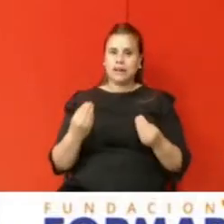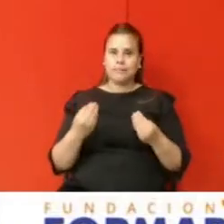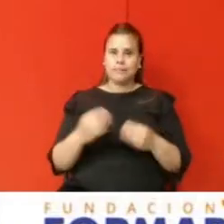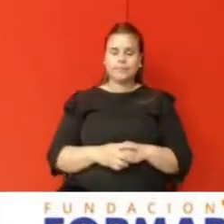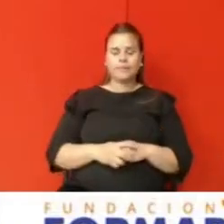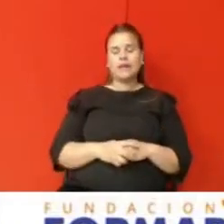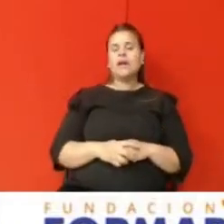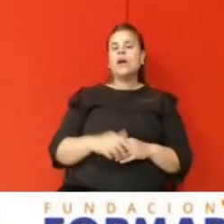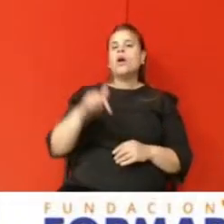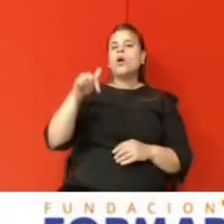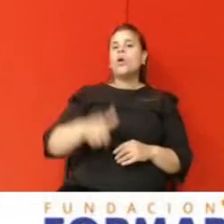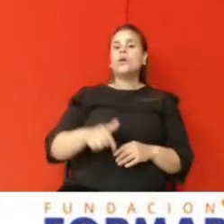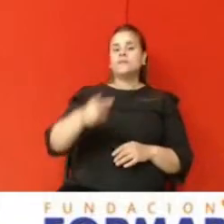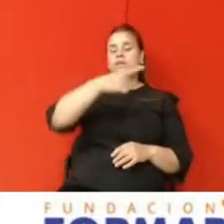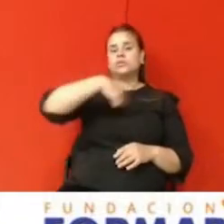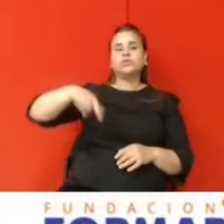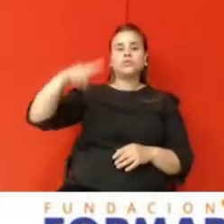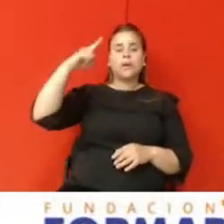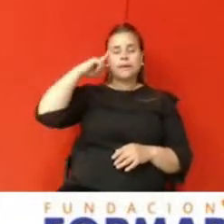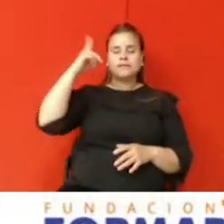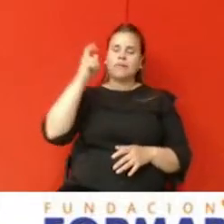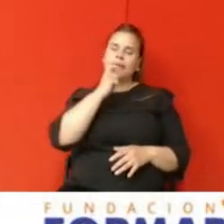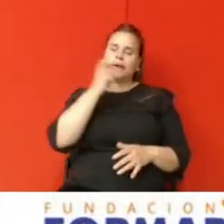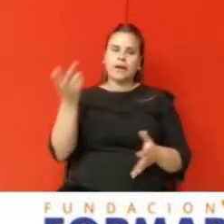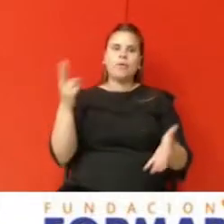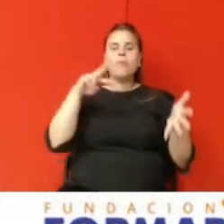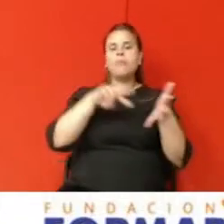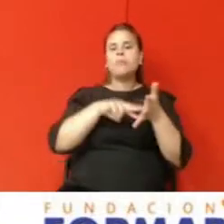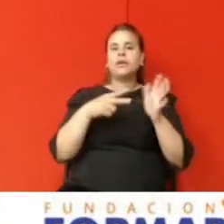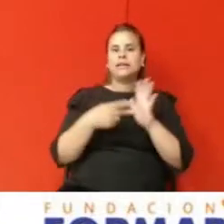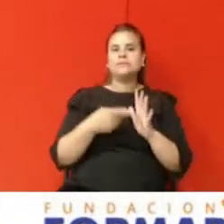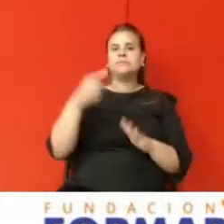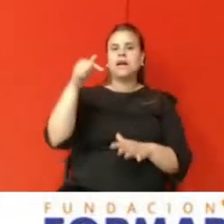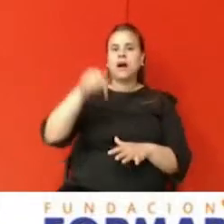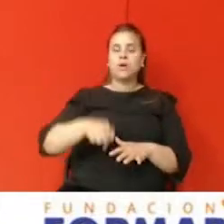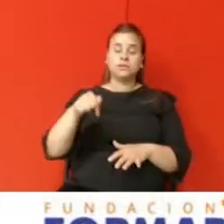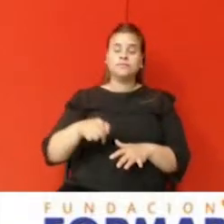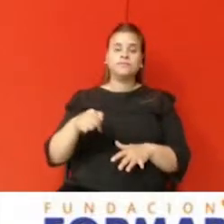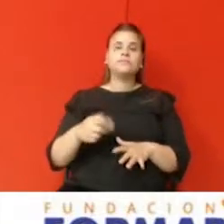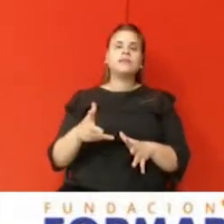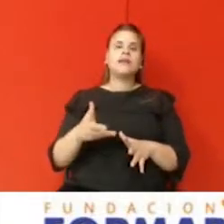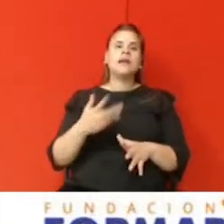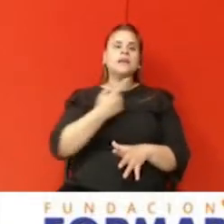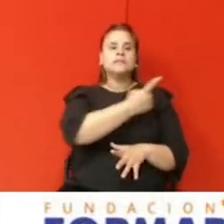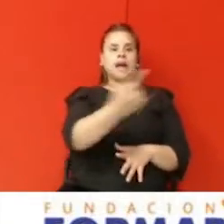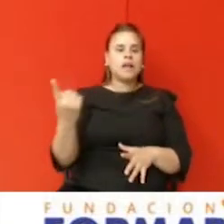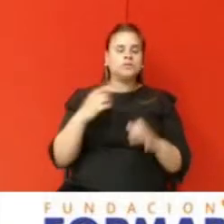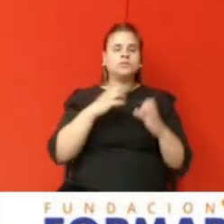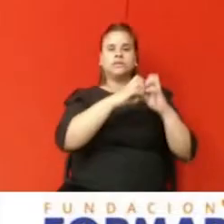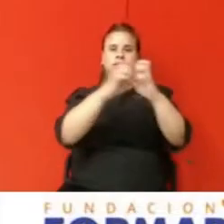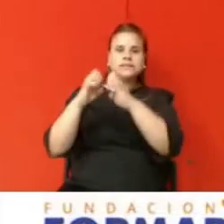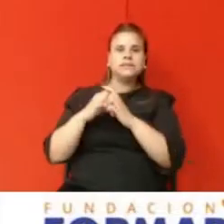uno plantea una problemática en una mesa de trabajo interdisciplinario, tenemos